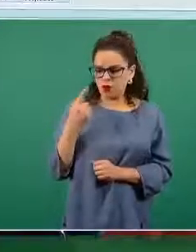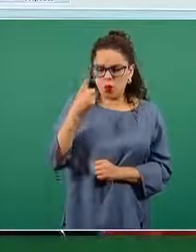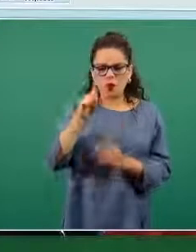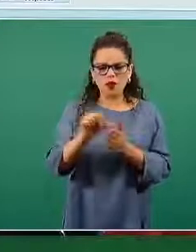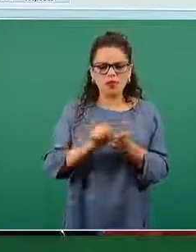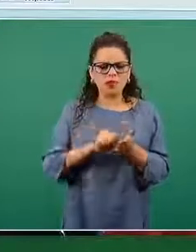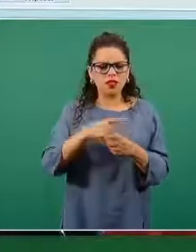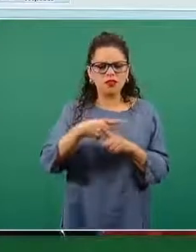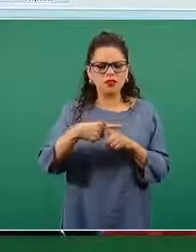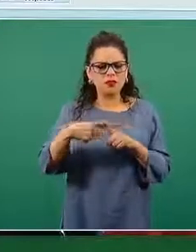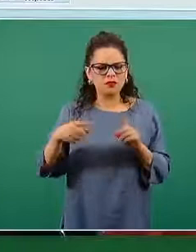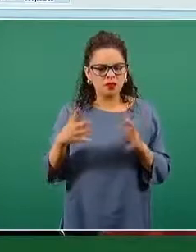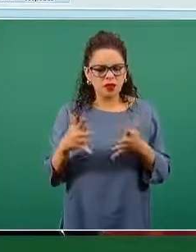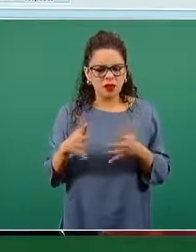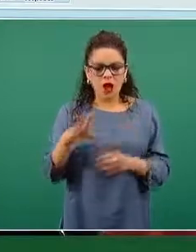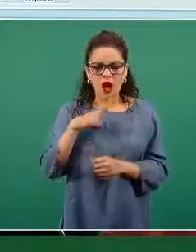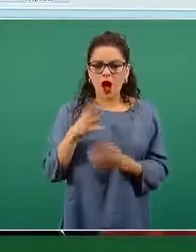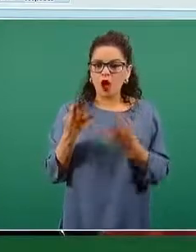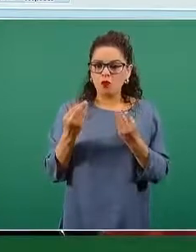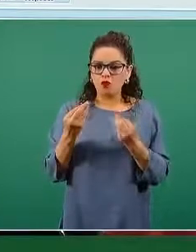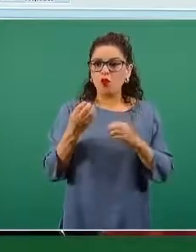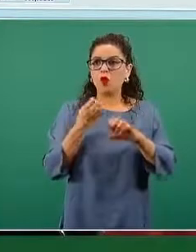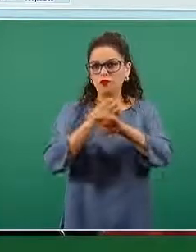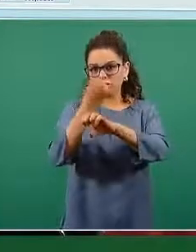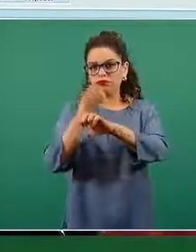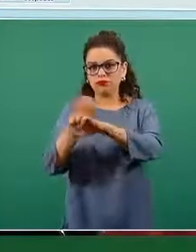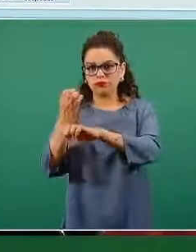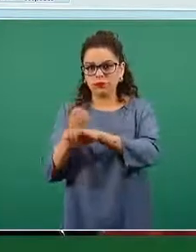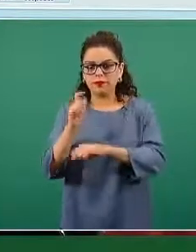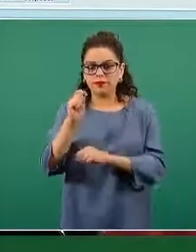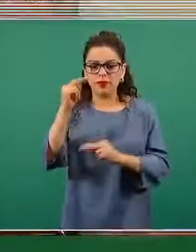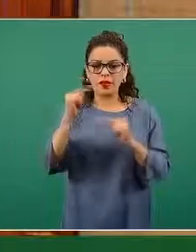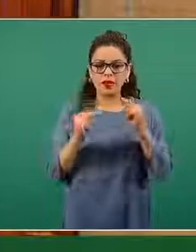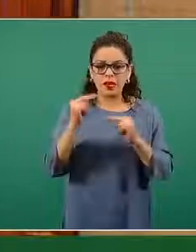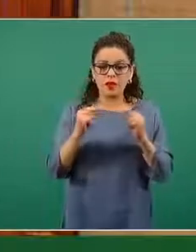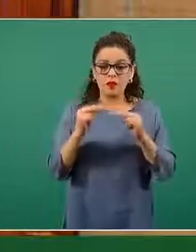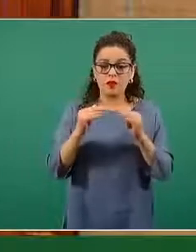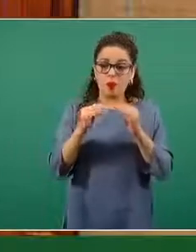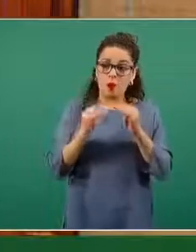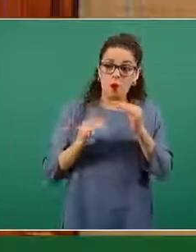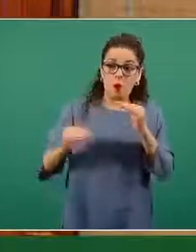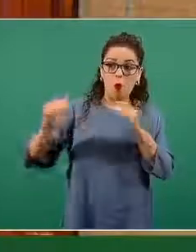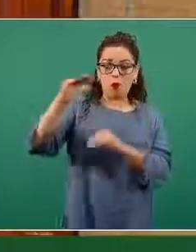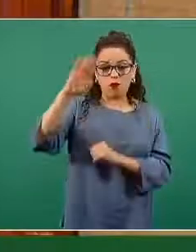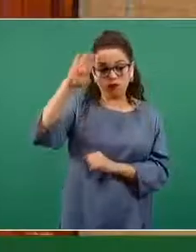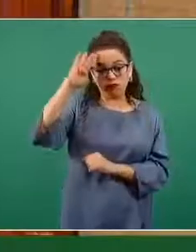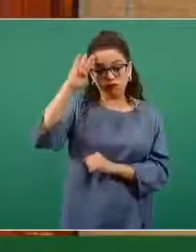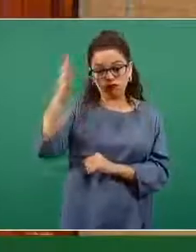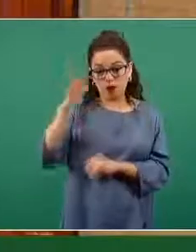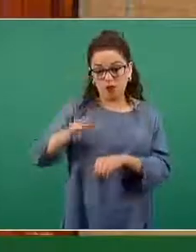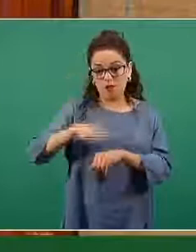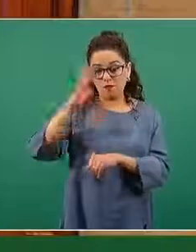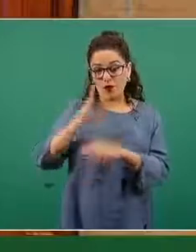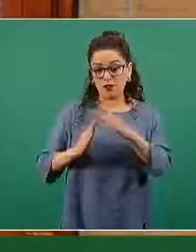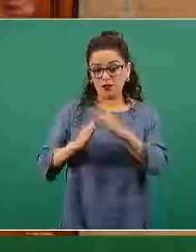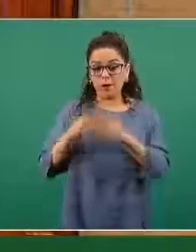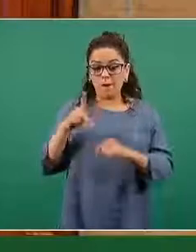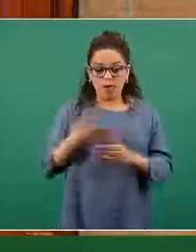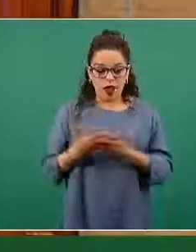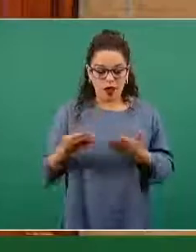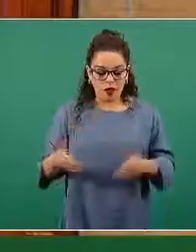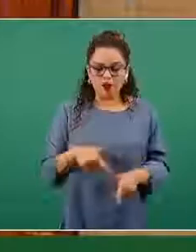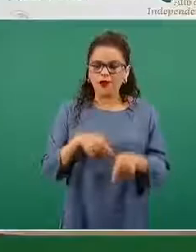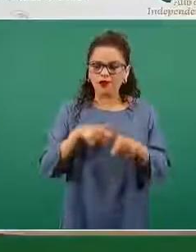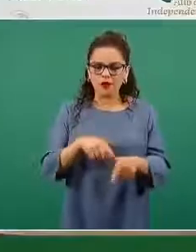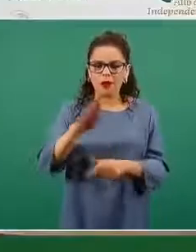medio, tenemos muchas o varias entidades que estaban en los niveles de rango más elevados, pero al día de hoy todavía mantenemos